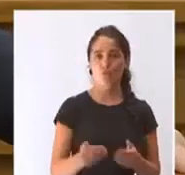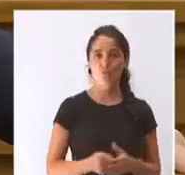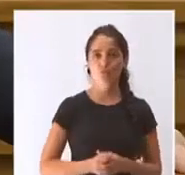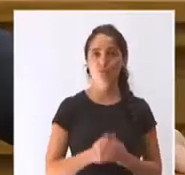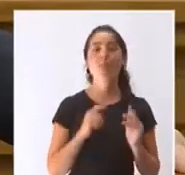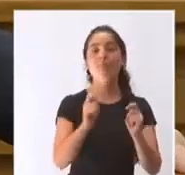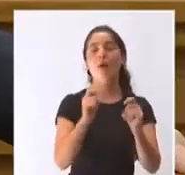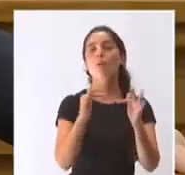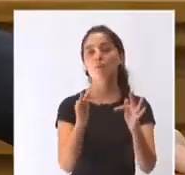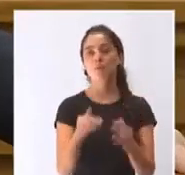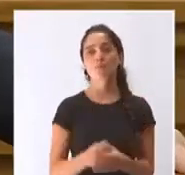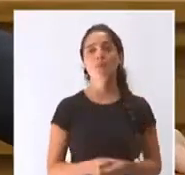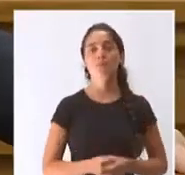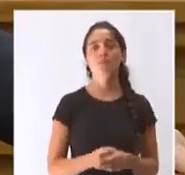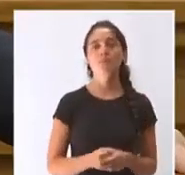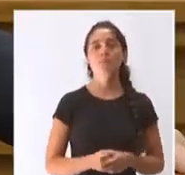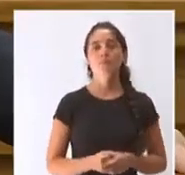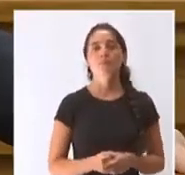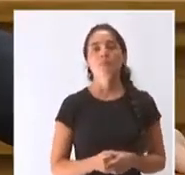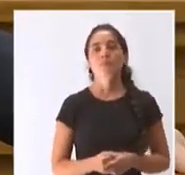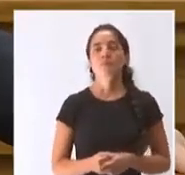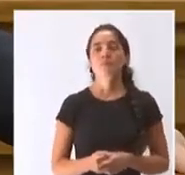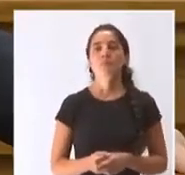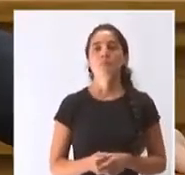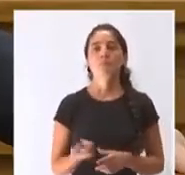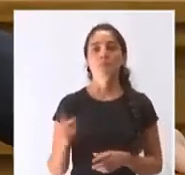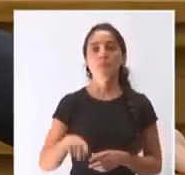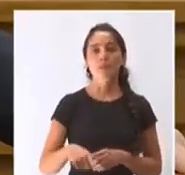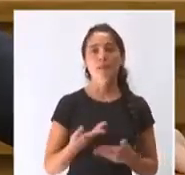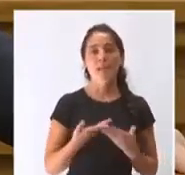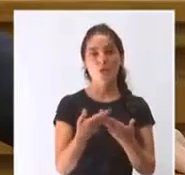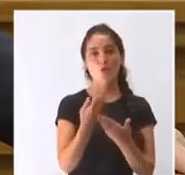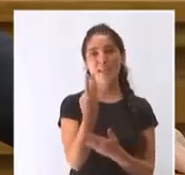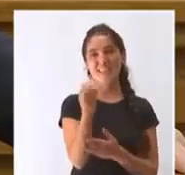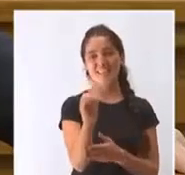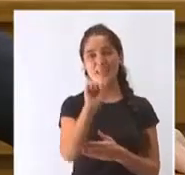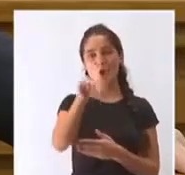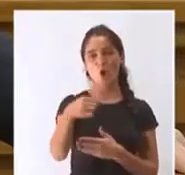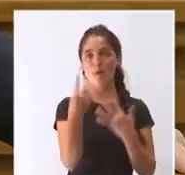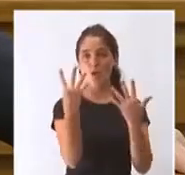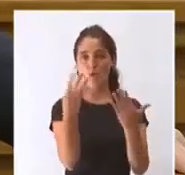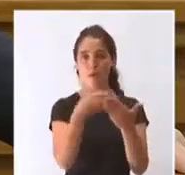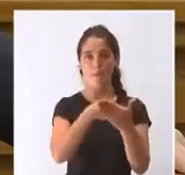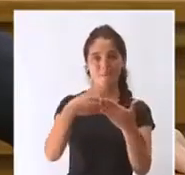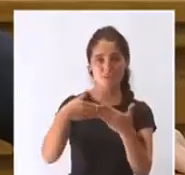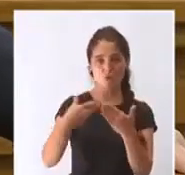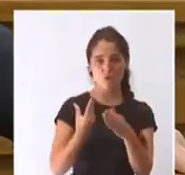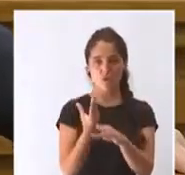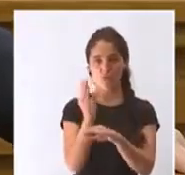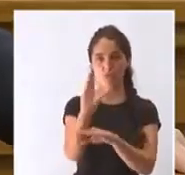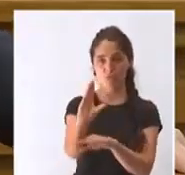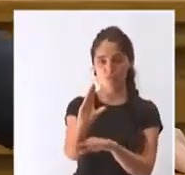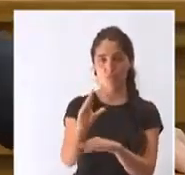veremos vamos a dar ayudas por más de 30 millones 30,9 millones para